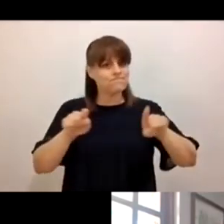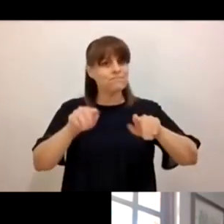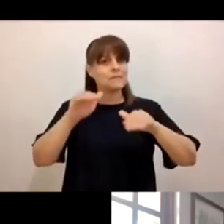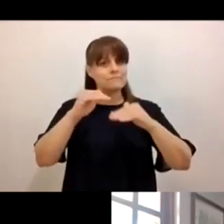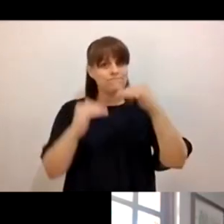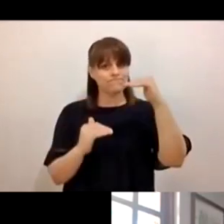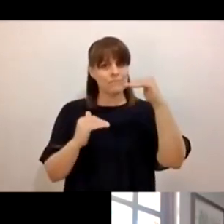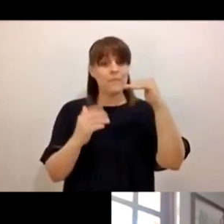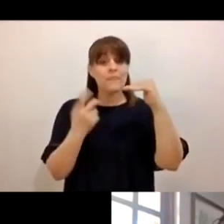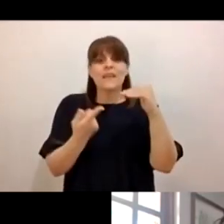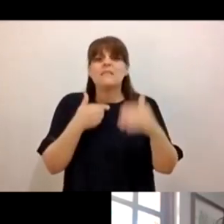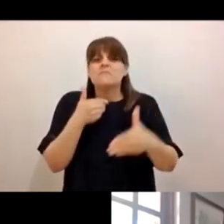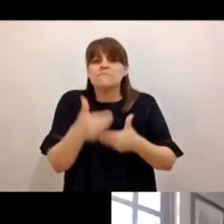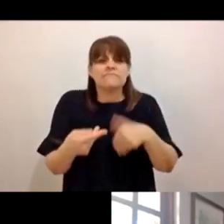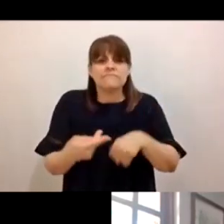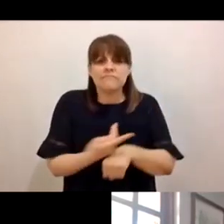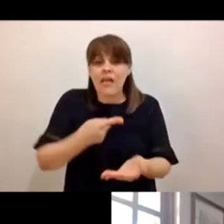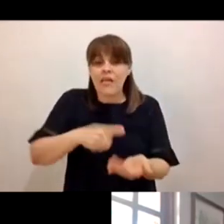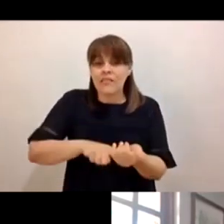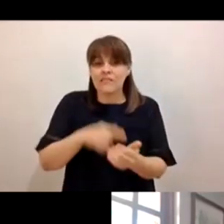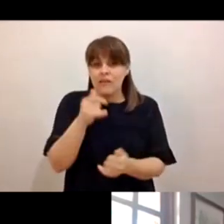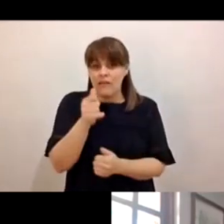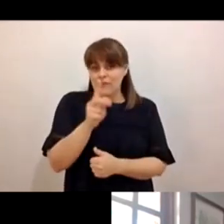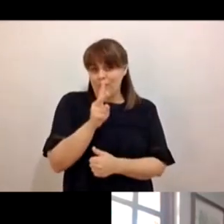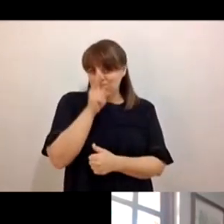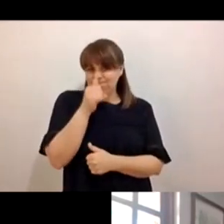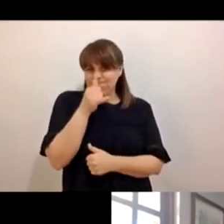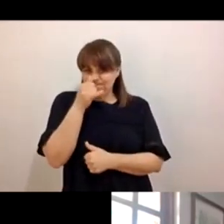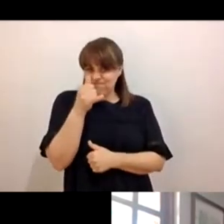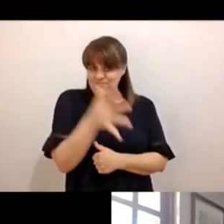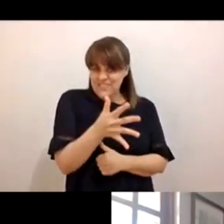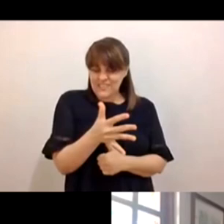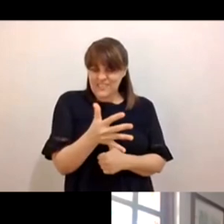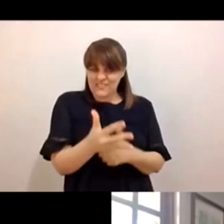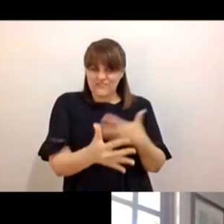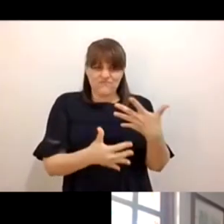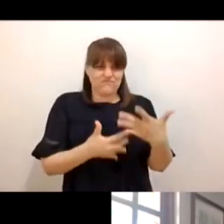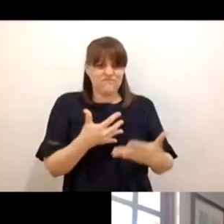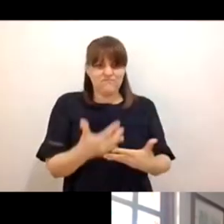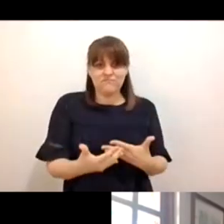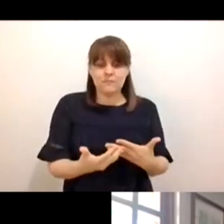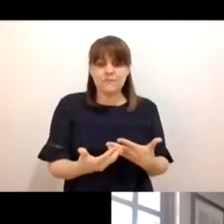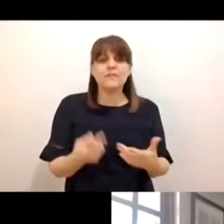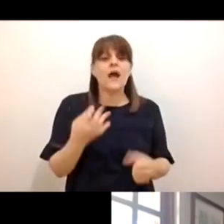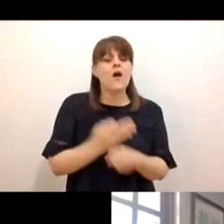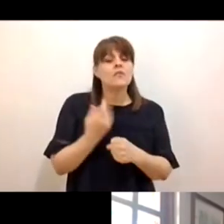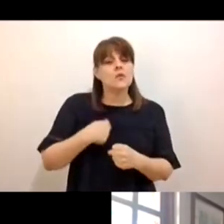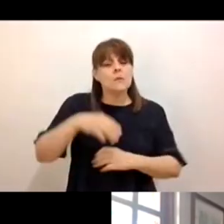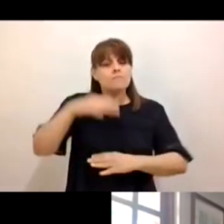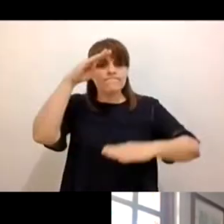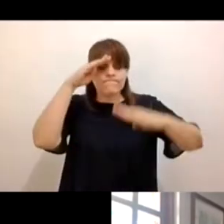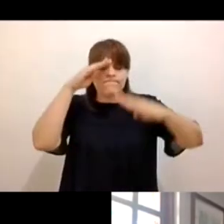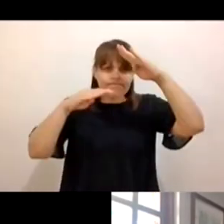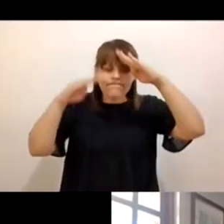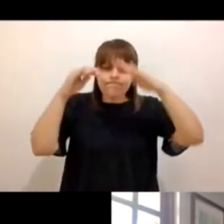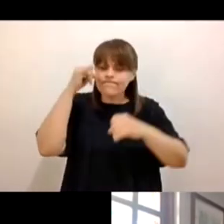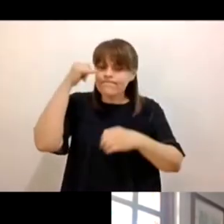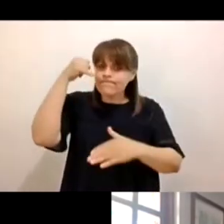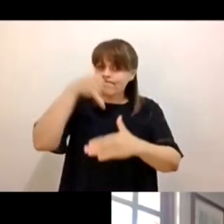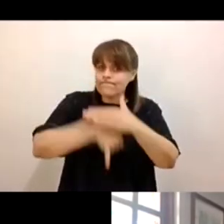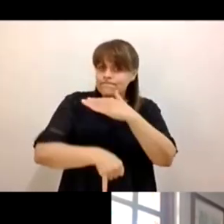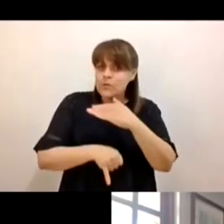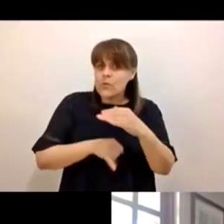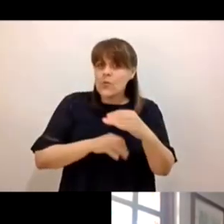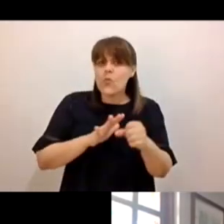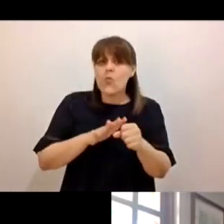violencia entonces bueno lo que yo les voy a compartir ahora son algunas reflexiones que tienen que ver con los contextos que estamos